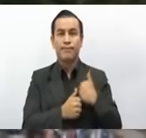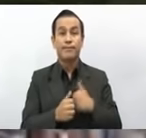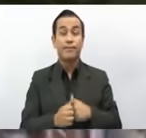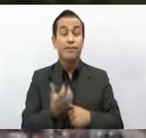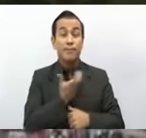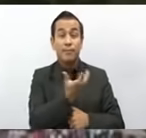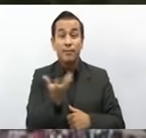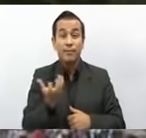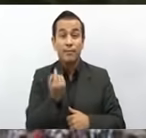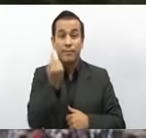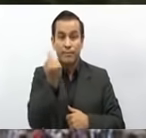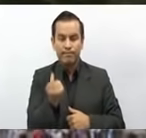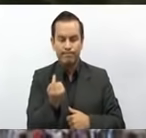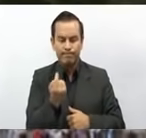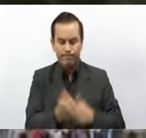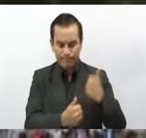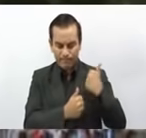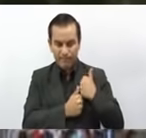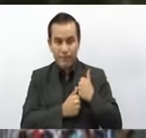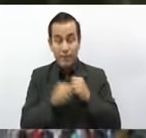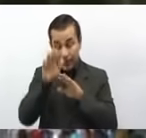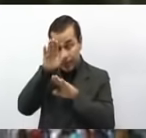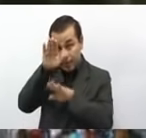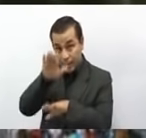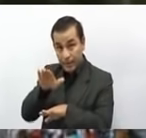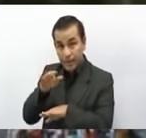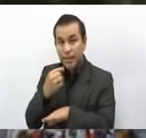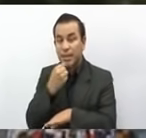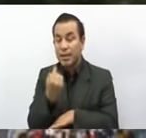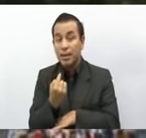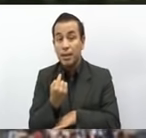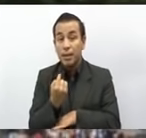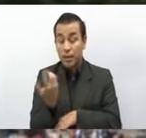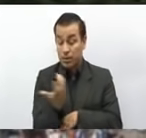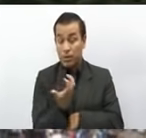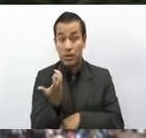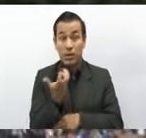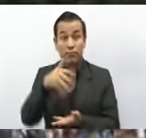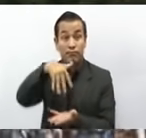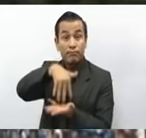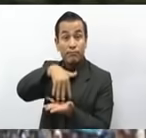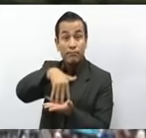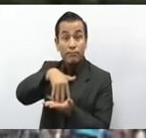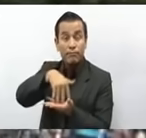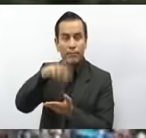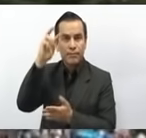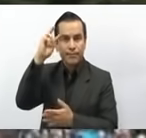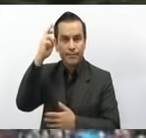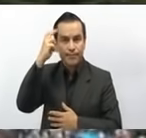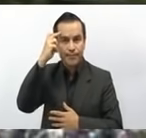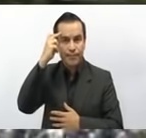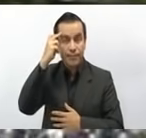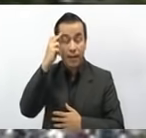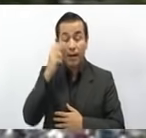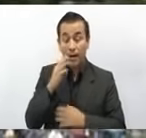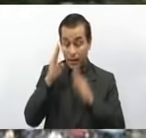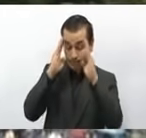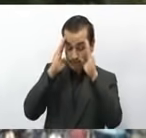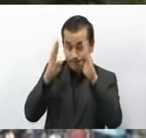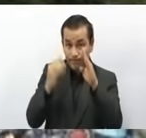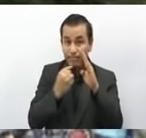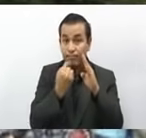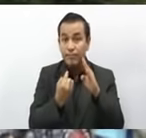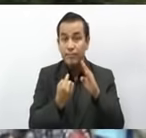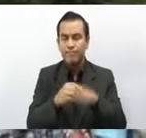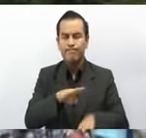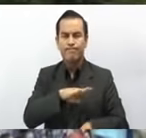El soldado salvadoreño es respetado por sus ciudadanos, por sus ejemplares virtudes militares,